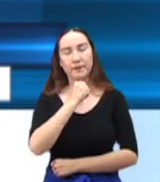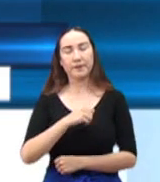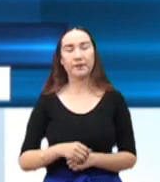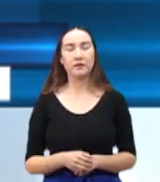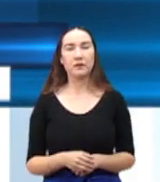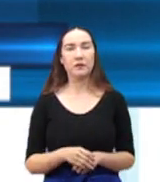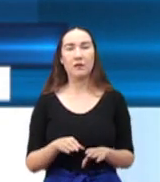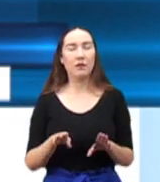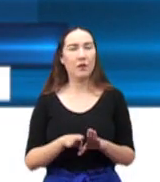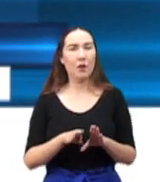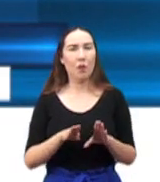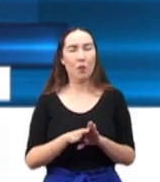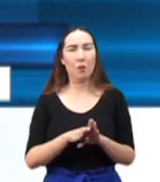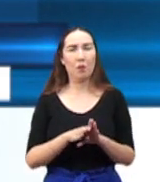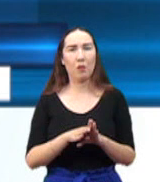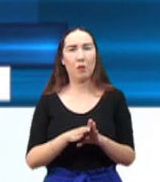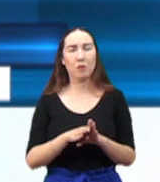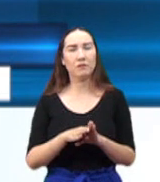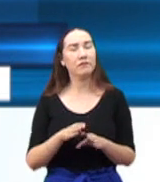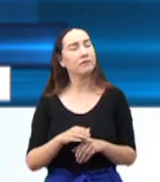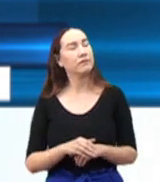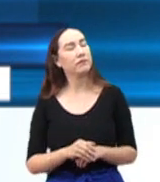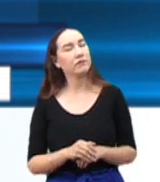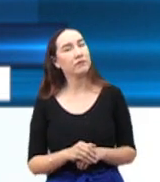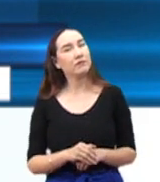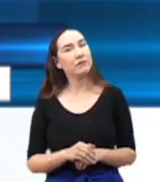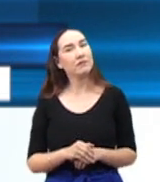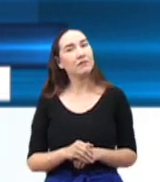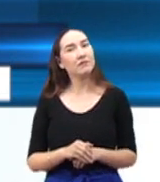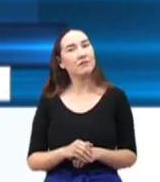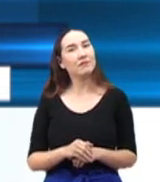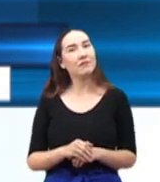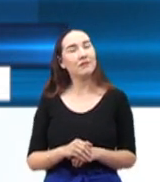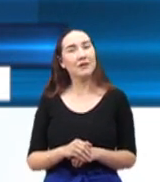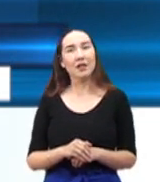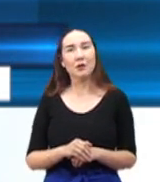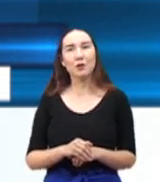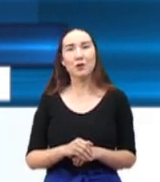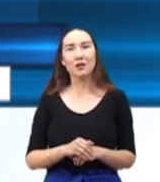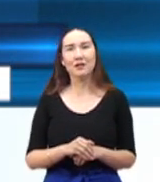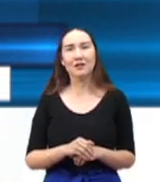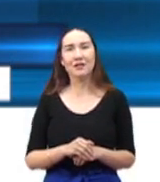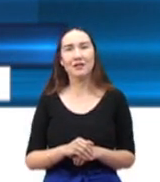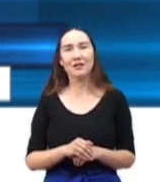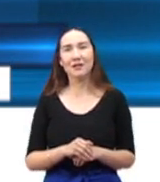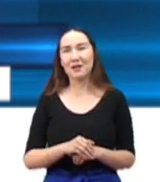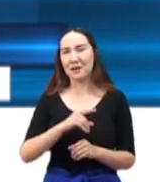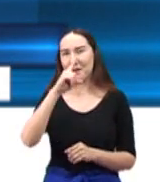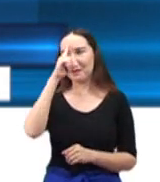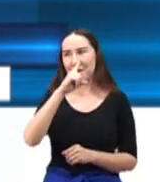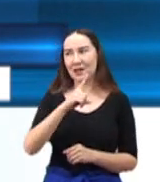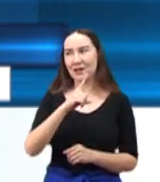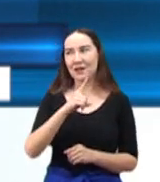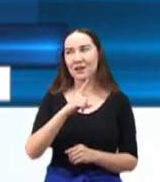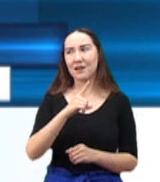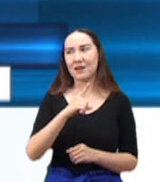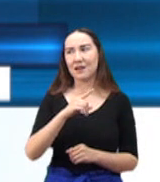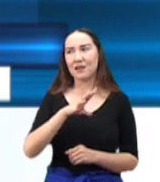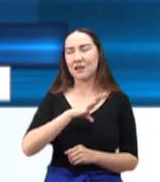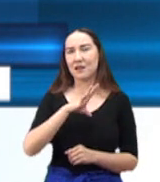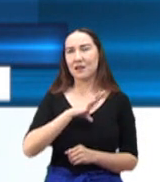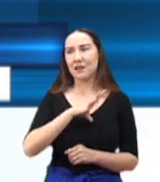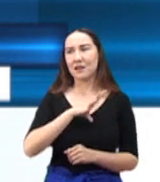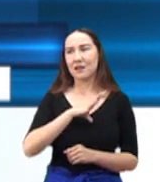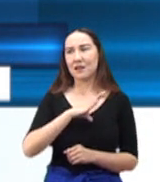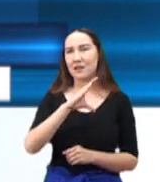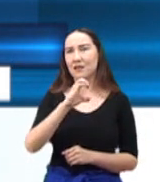nada el tema de los asuntos indígenas. Al contrario, se subsanó para otorgarle esa función al